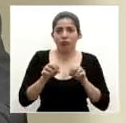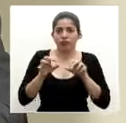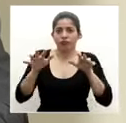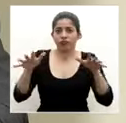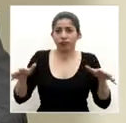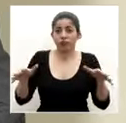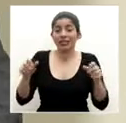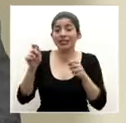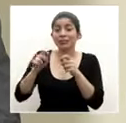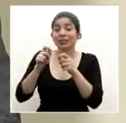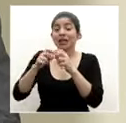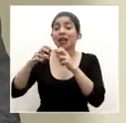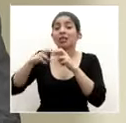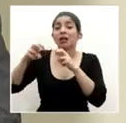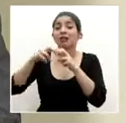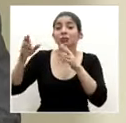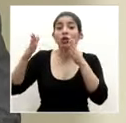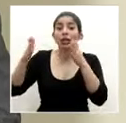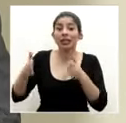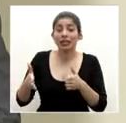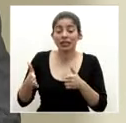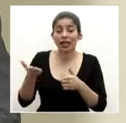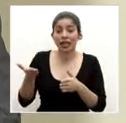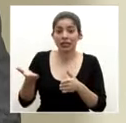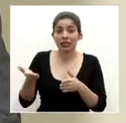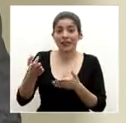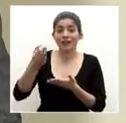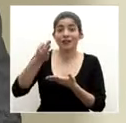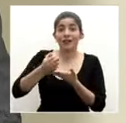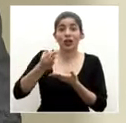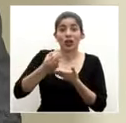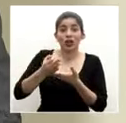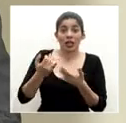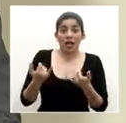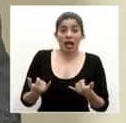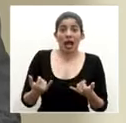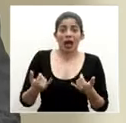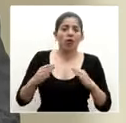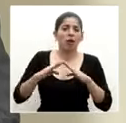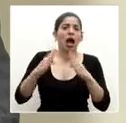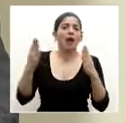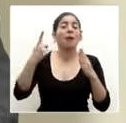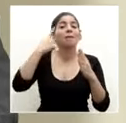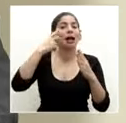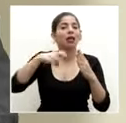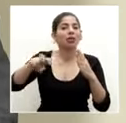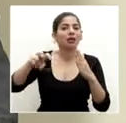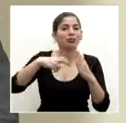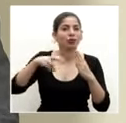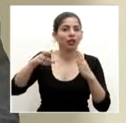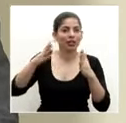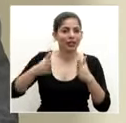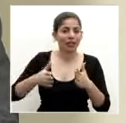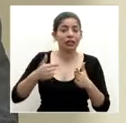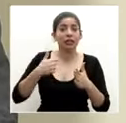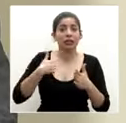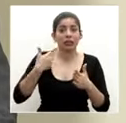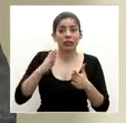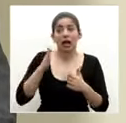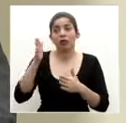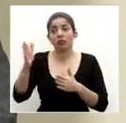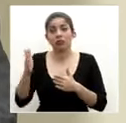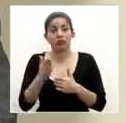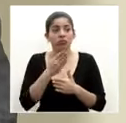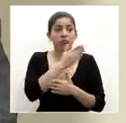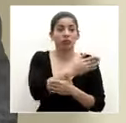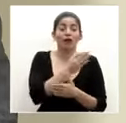tema específico de los transportistas, las fronteras están abiertas. Yo personalmente he ido a todos los puntos